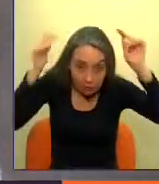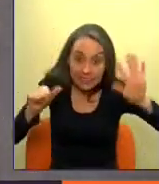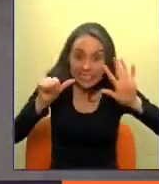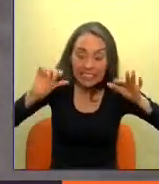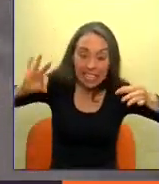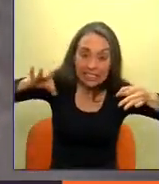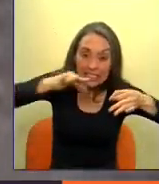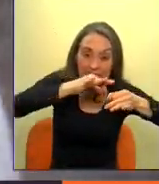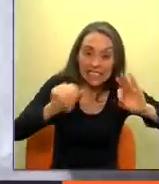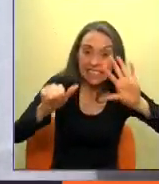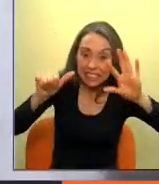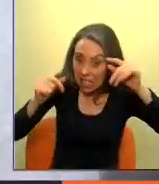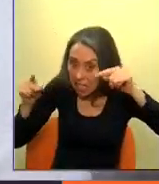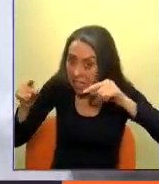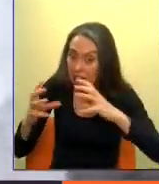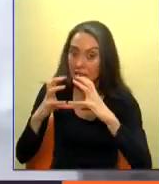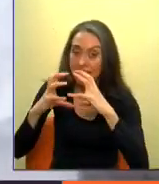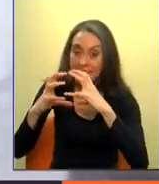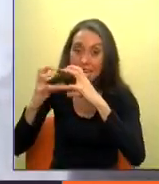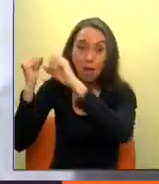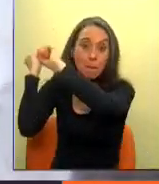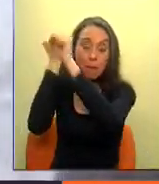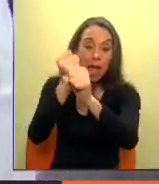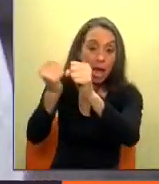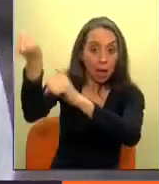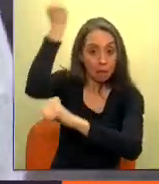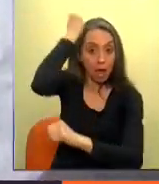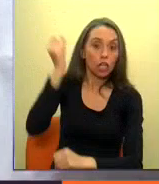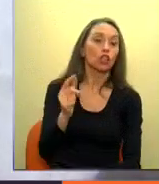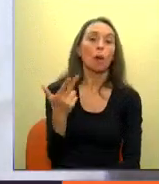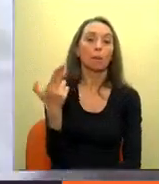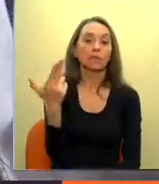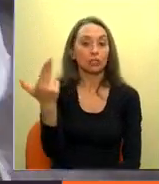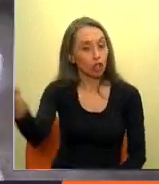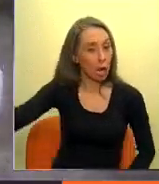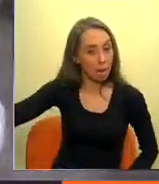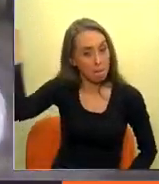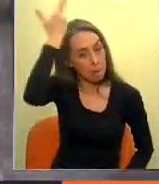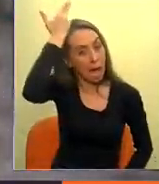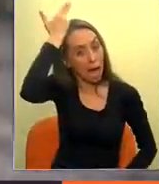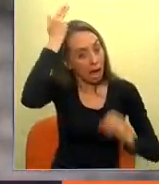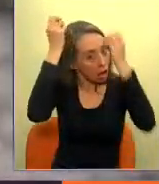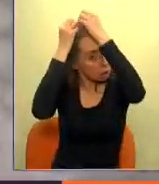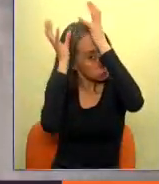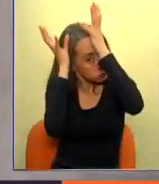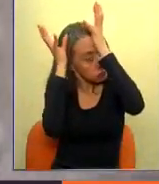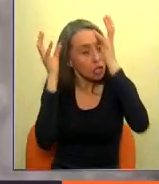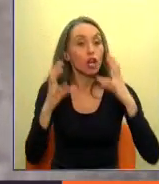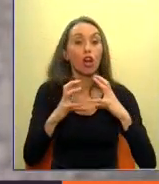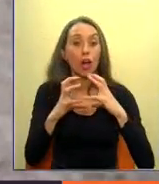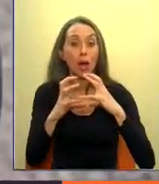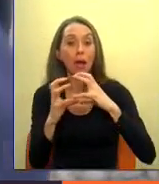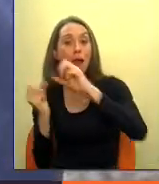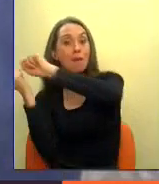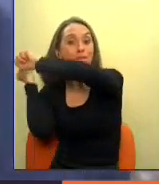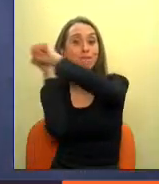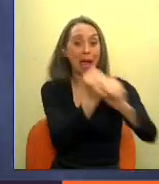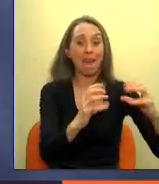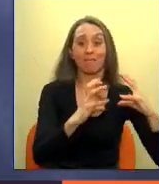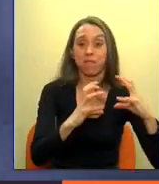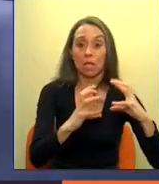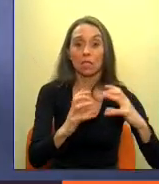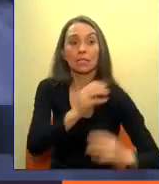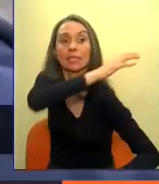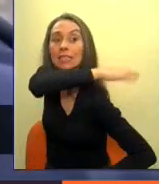6.6 puntos pegaron con el combo la cabeza no con la cacha de la pistola y el combo donde te pegan al de atrás en la palma